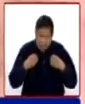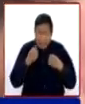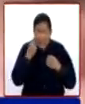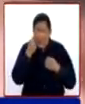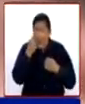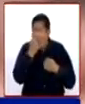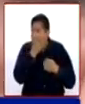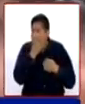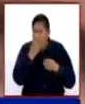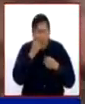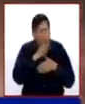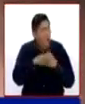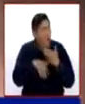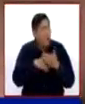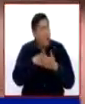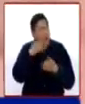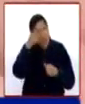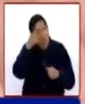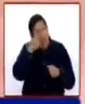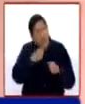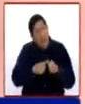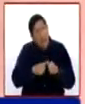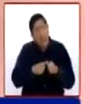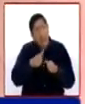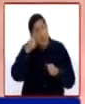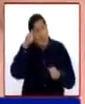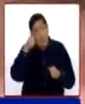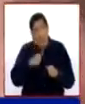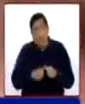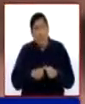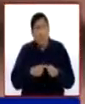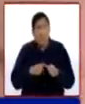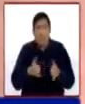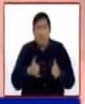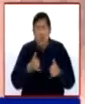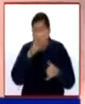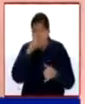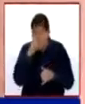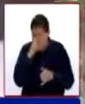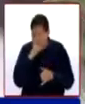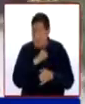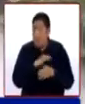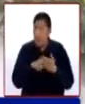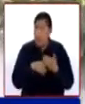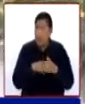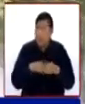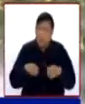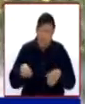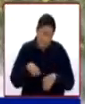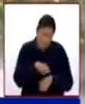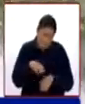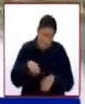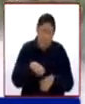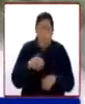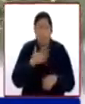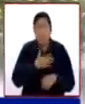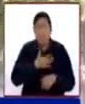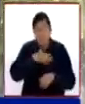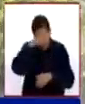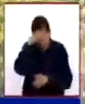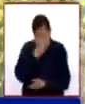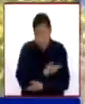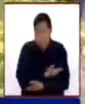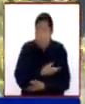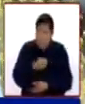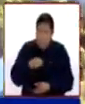gestos. Todo me trae recuerdos, sus juguetes, este autito que ha hecho, mi hijo.